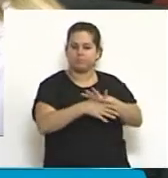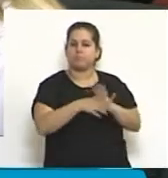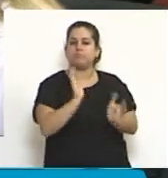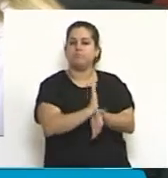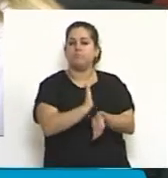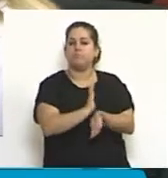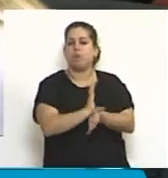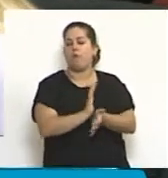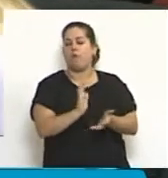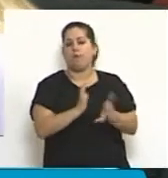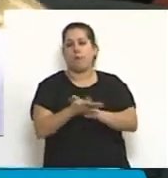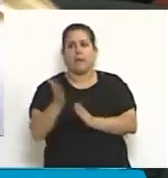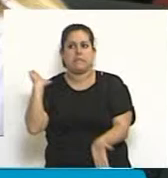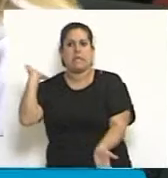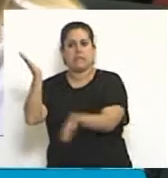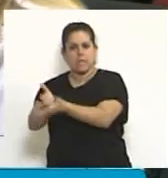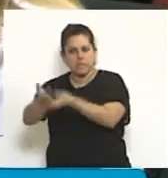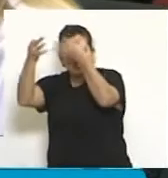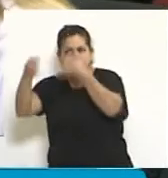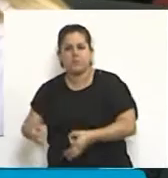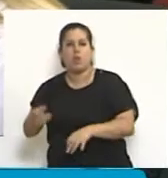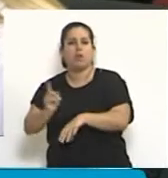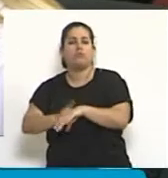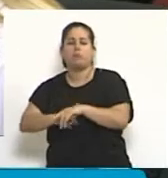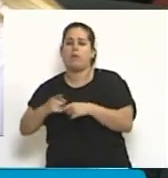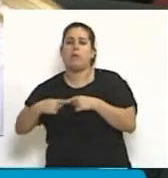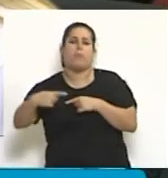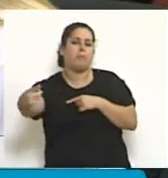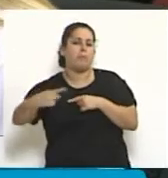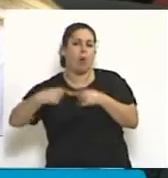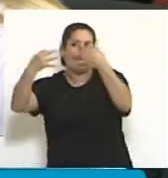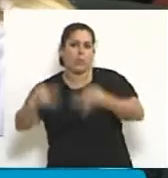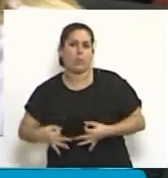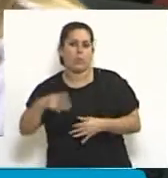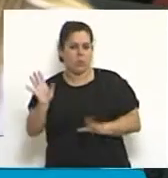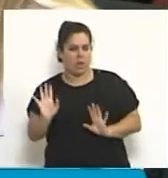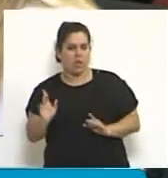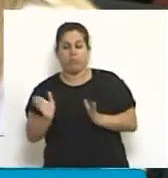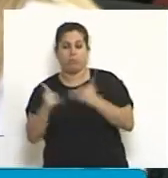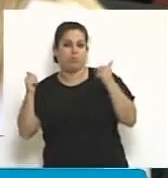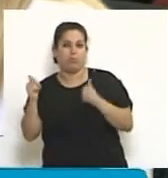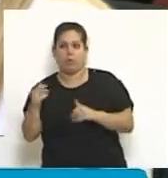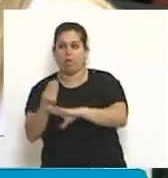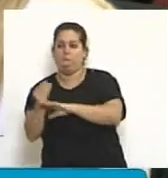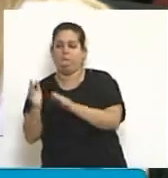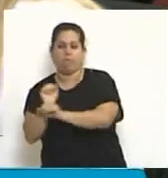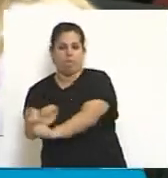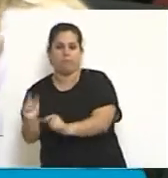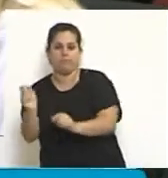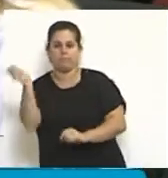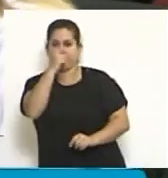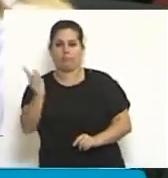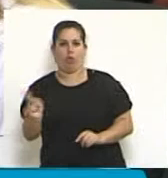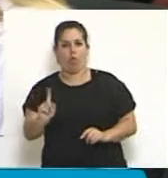una sentencia en un lapso de tiempo razonable, y que pueda ser además explicada